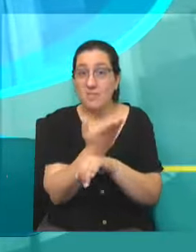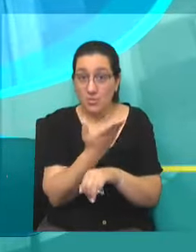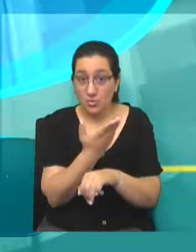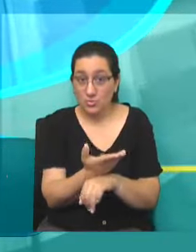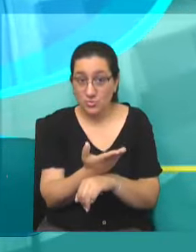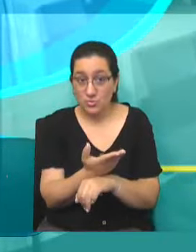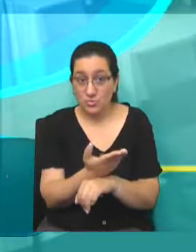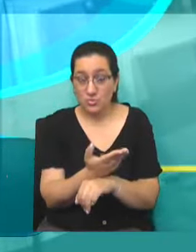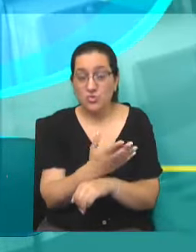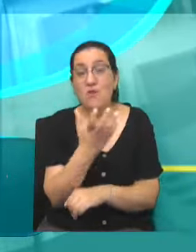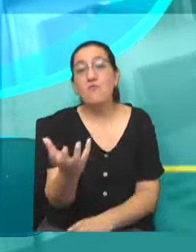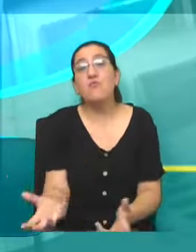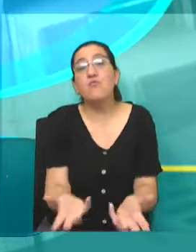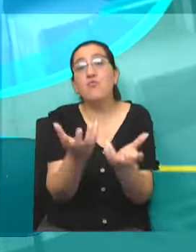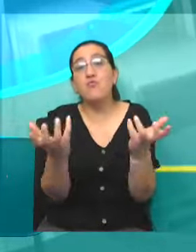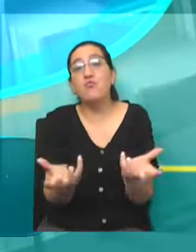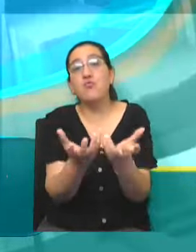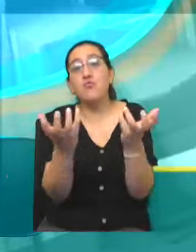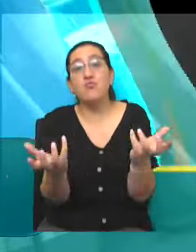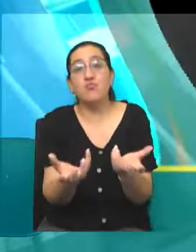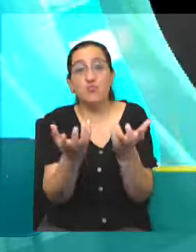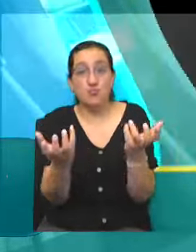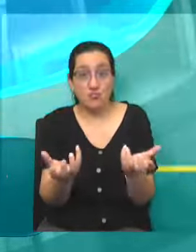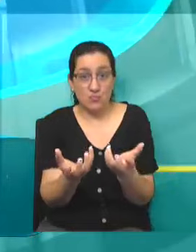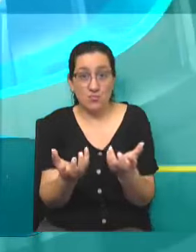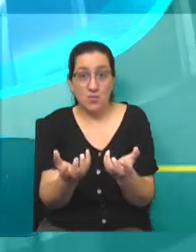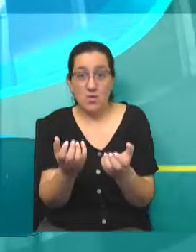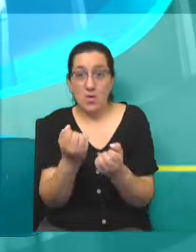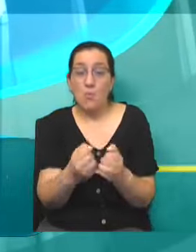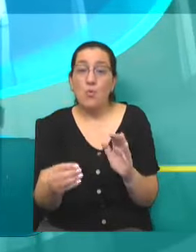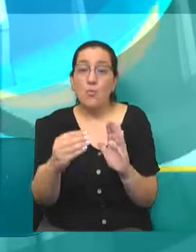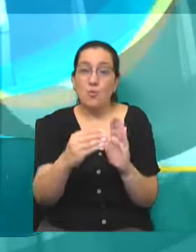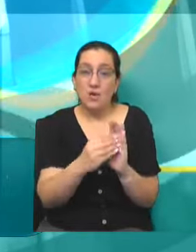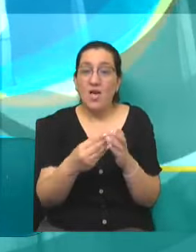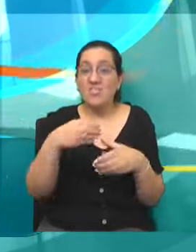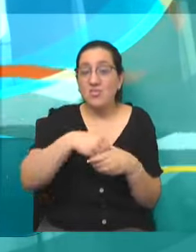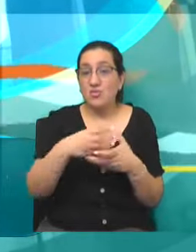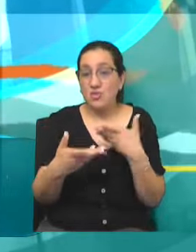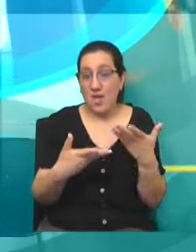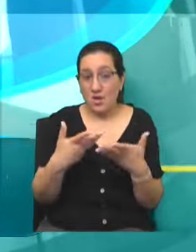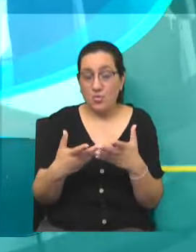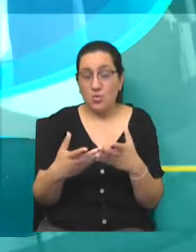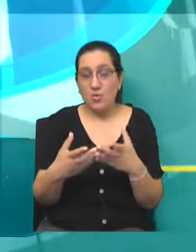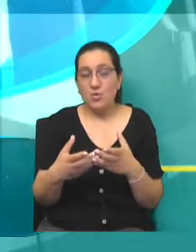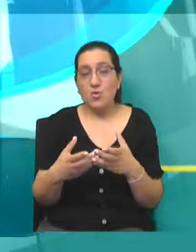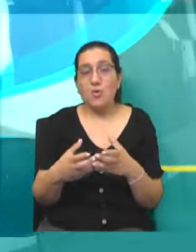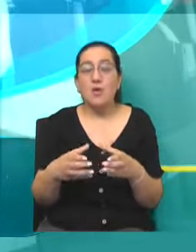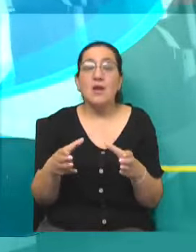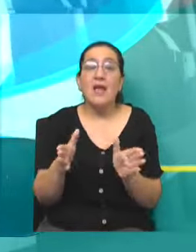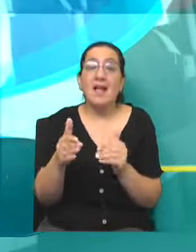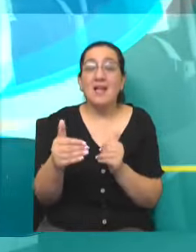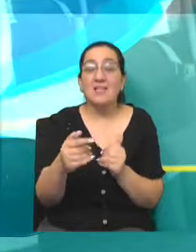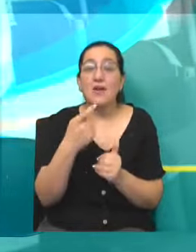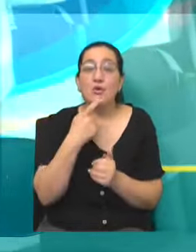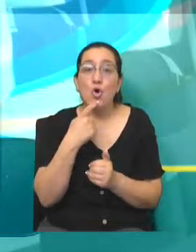Mis pedidos son el fuego. Pueden ser el fuego. Puedo ponerlo dentro de algo, también de una cajita roja, de una cajita de